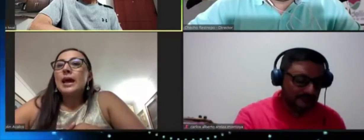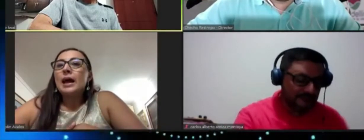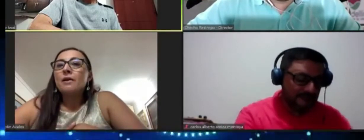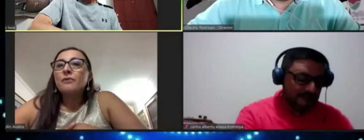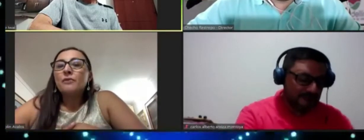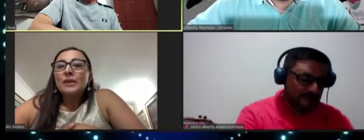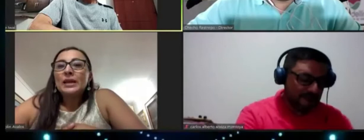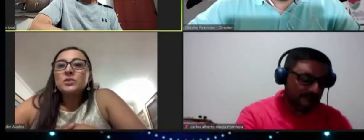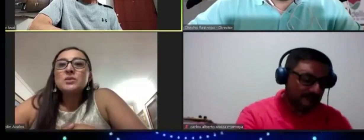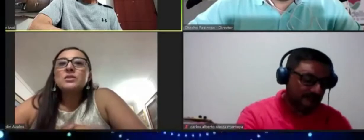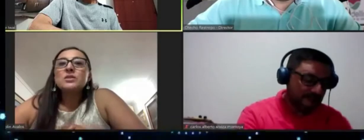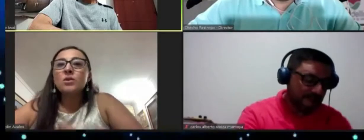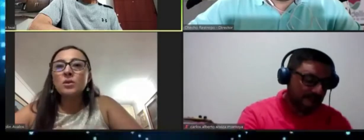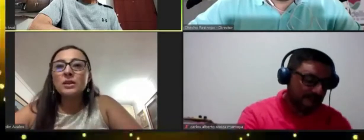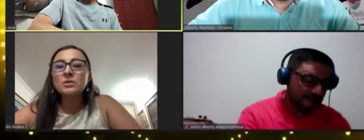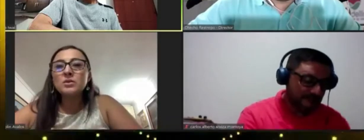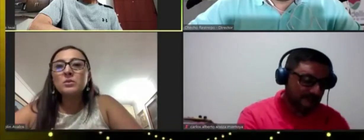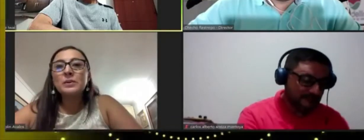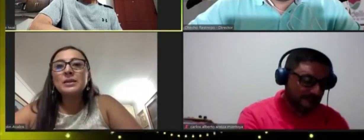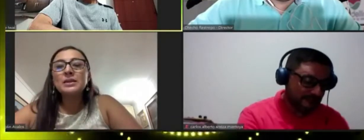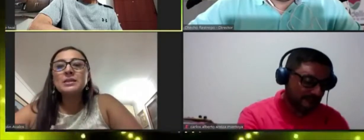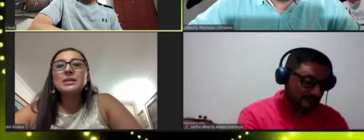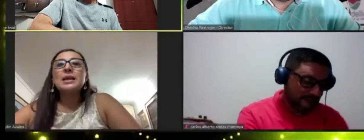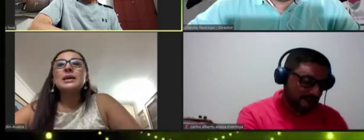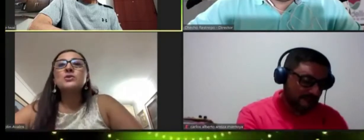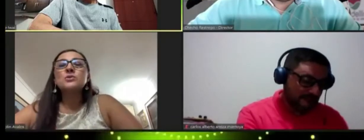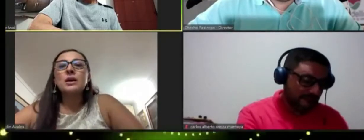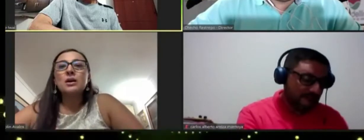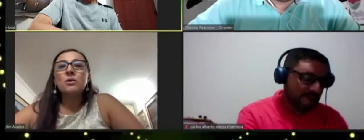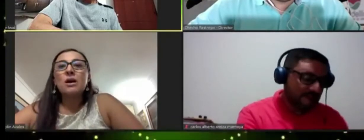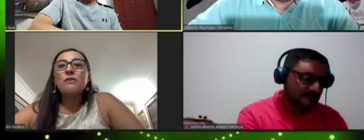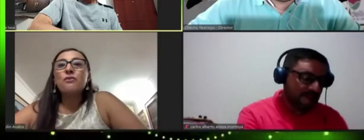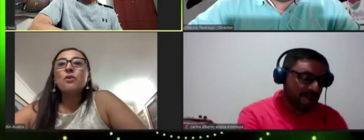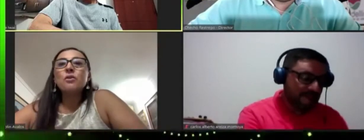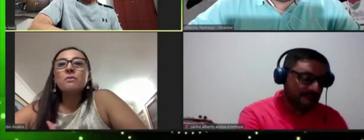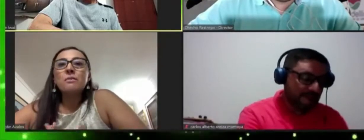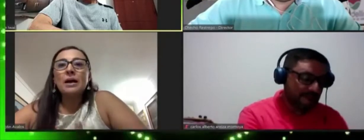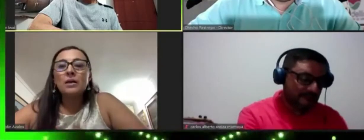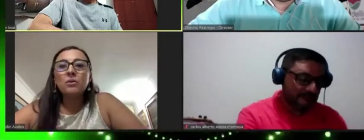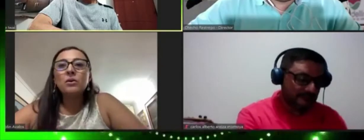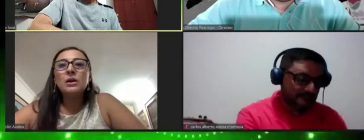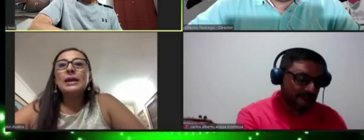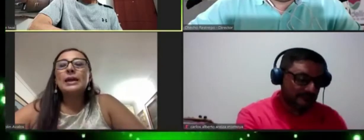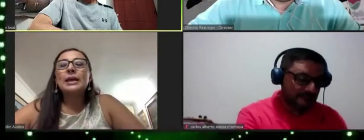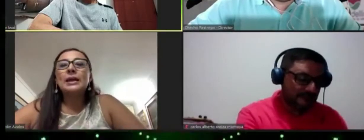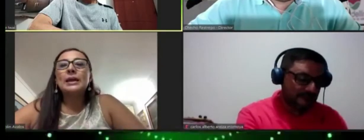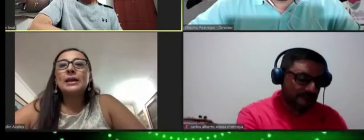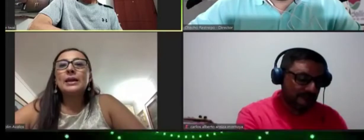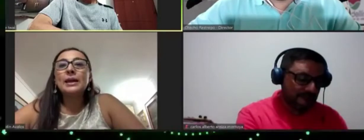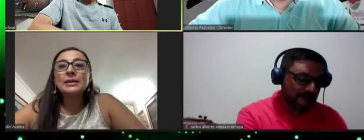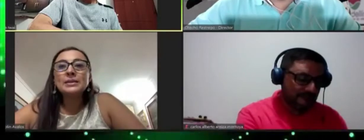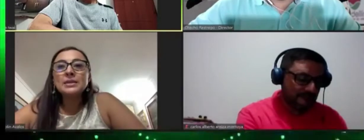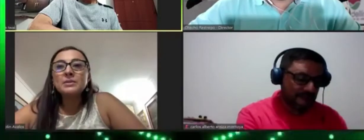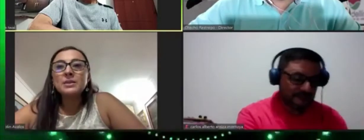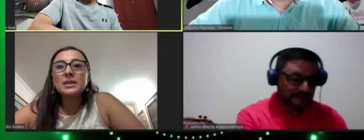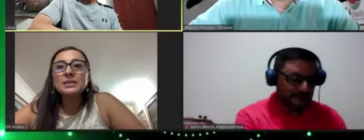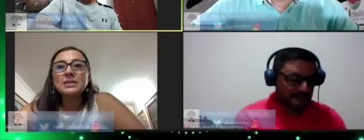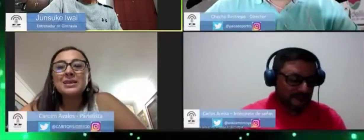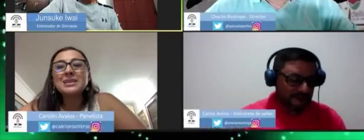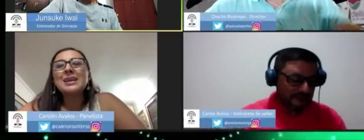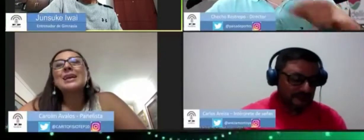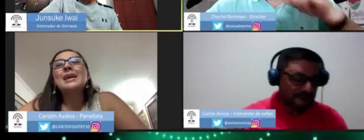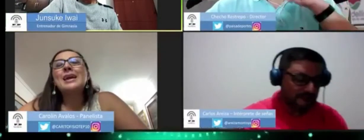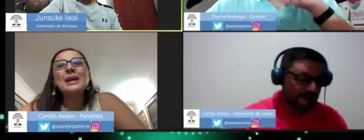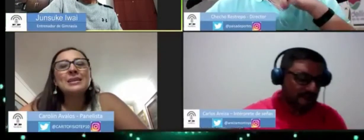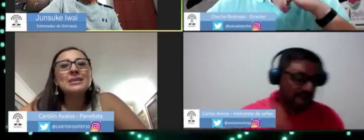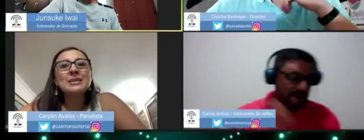ha hecho historia en nuestro país y ha ayudado, ha formado grandes gimnastas